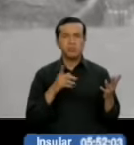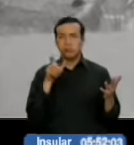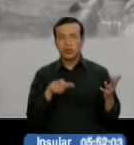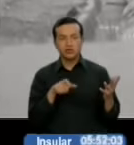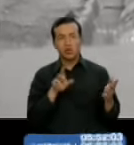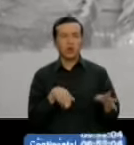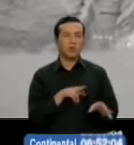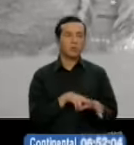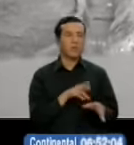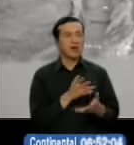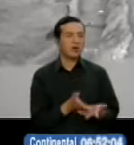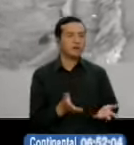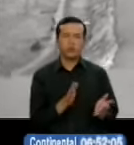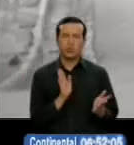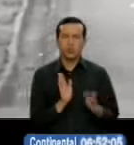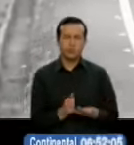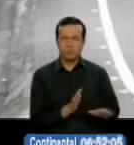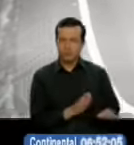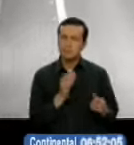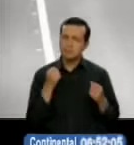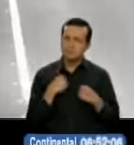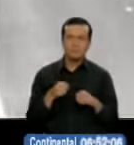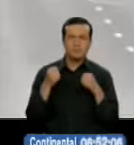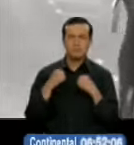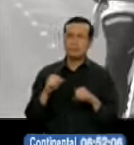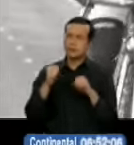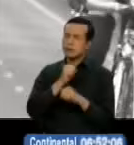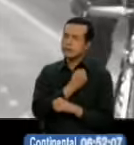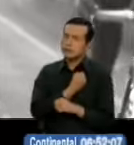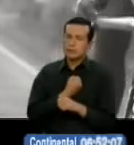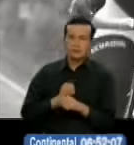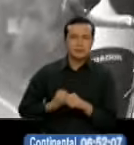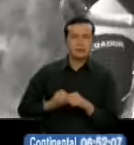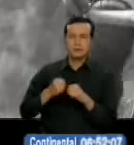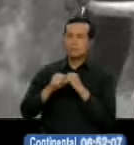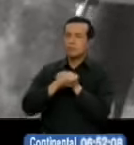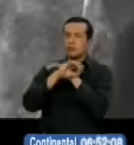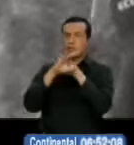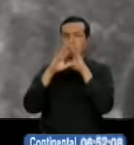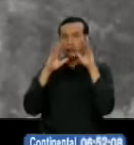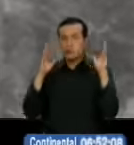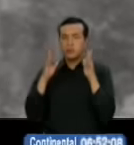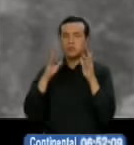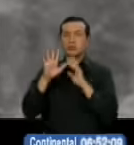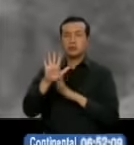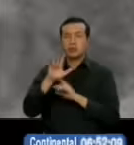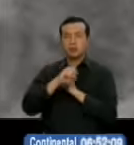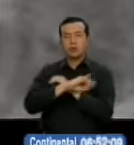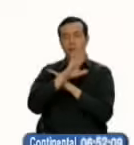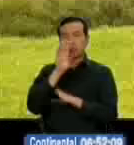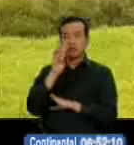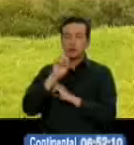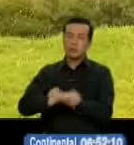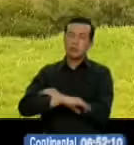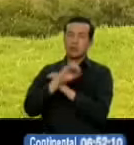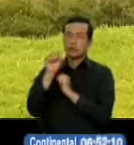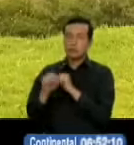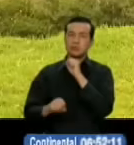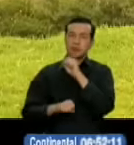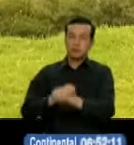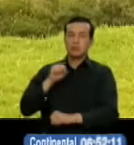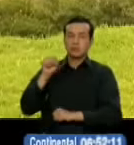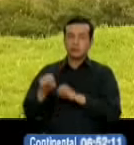¿no? Creo que nosotros siempre el sacrificarnos en madrugar, salir a las 5 o 6 de la mañana a entrenar en la